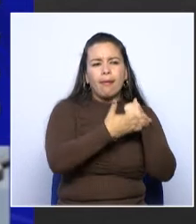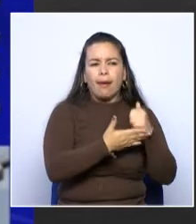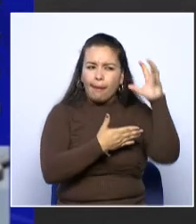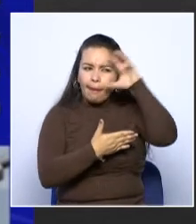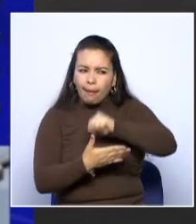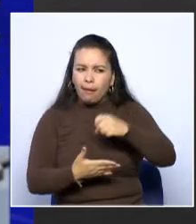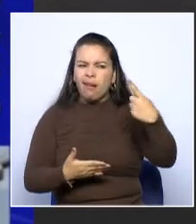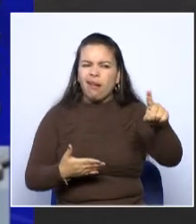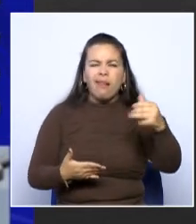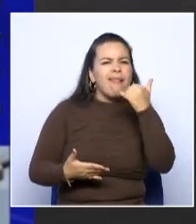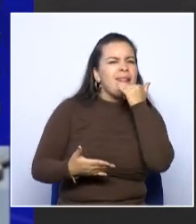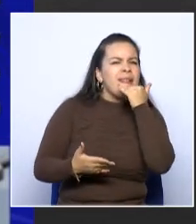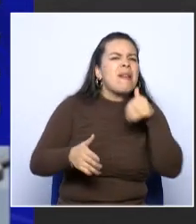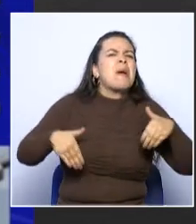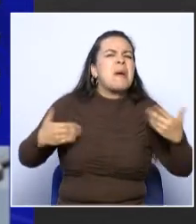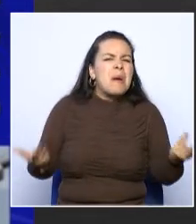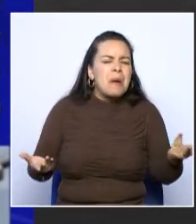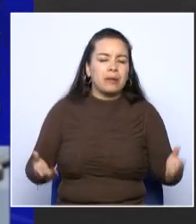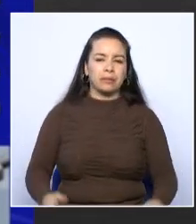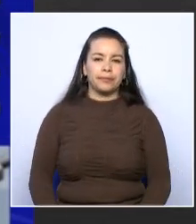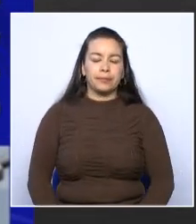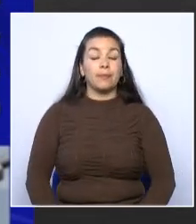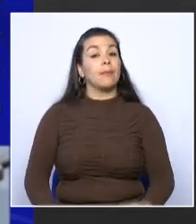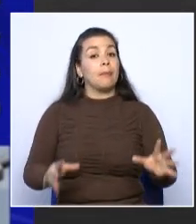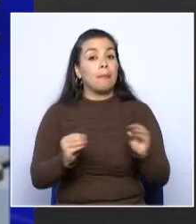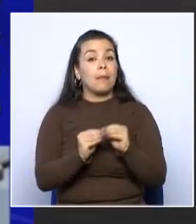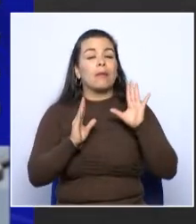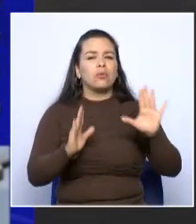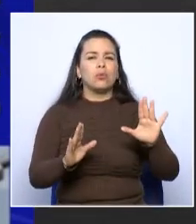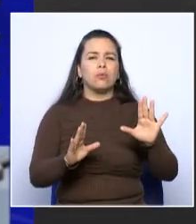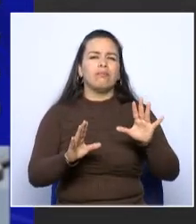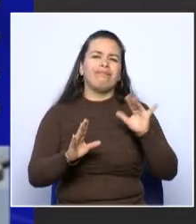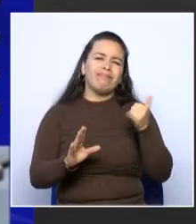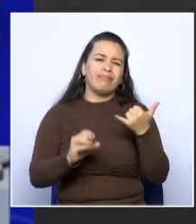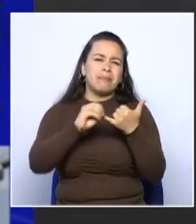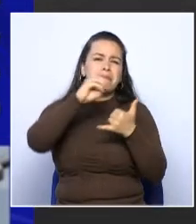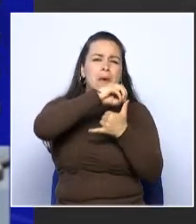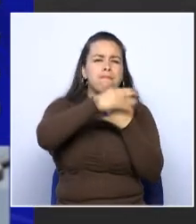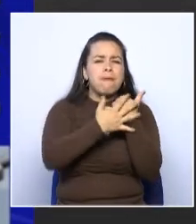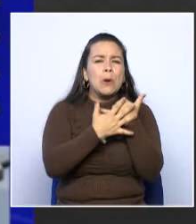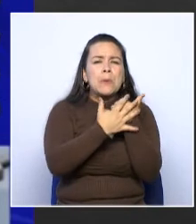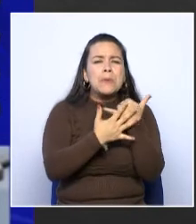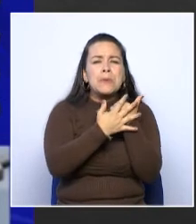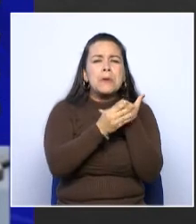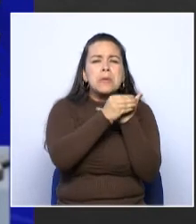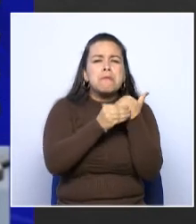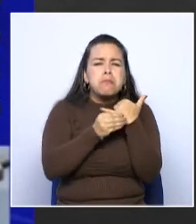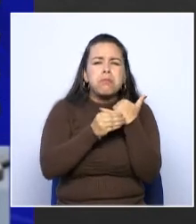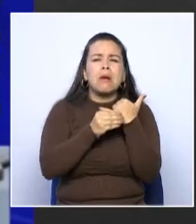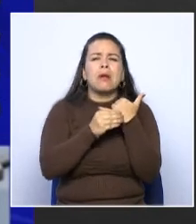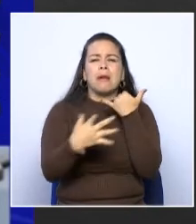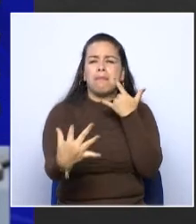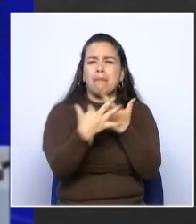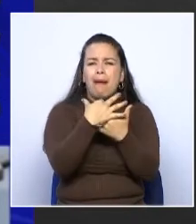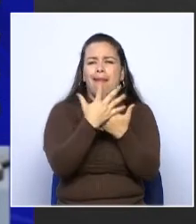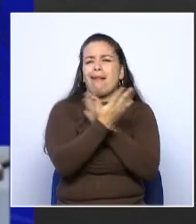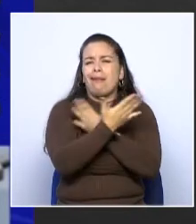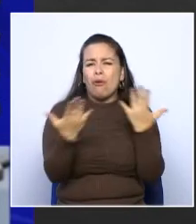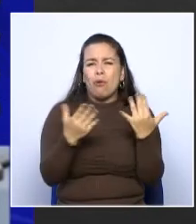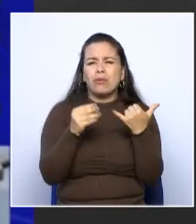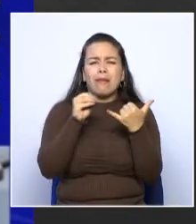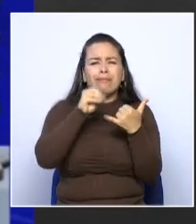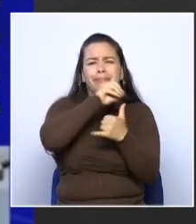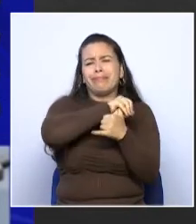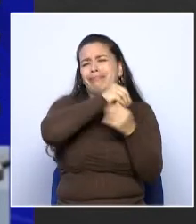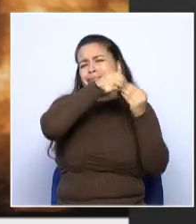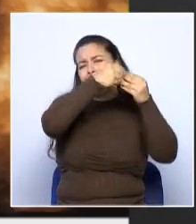pasando. Hay, digamos, en este caso, pólipos endometriales, otras alteraciones ováricas, uterinas, que pueden estar, son